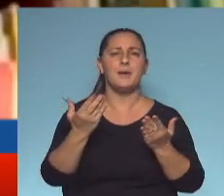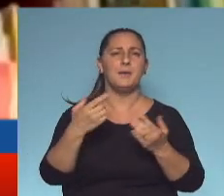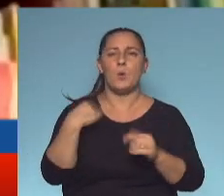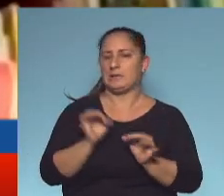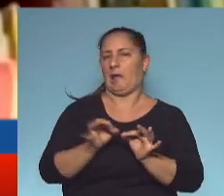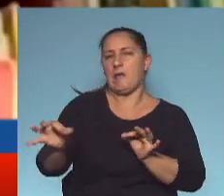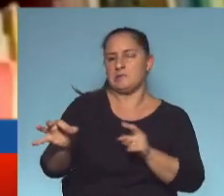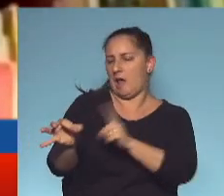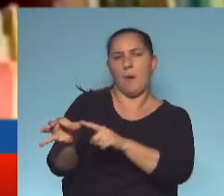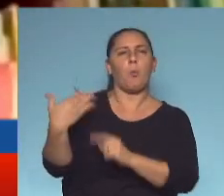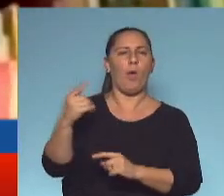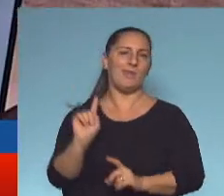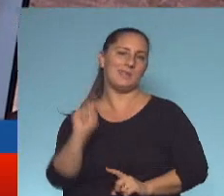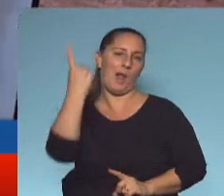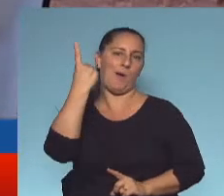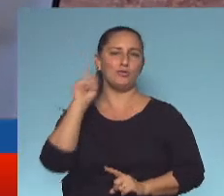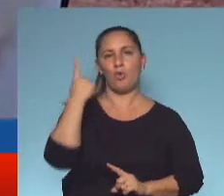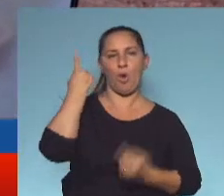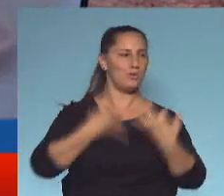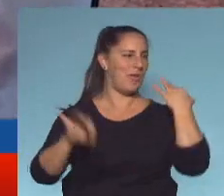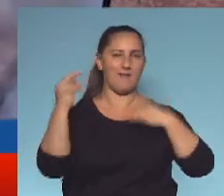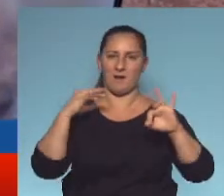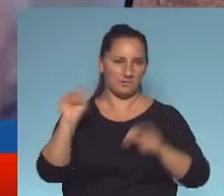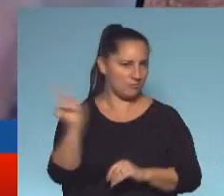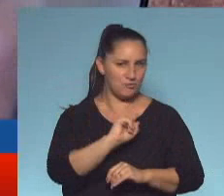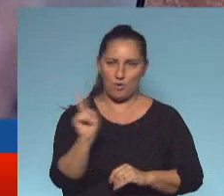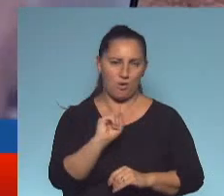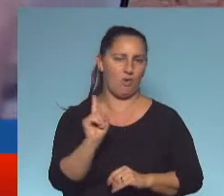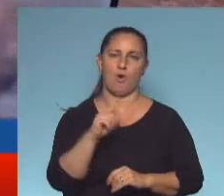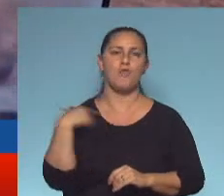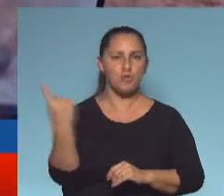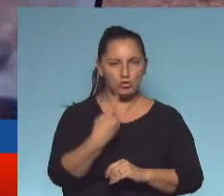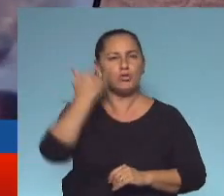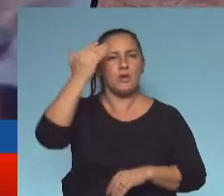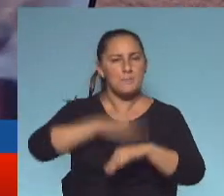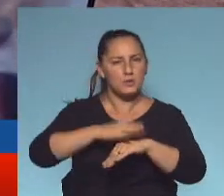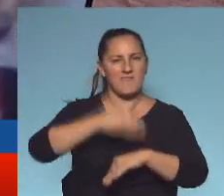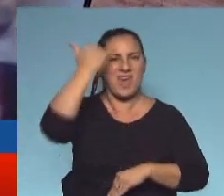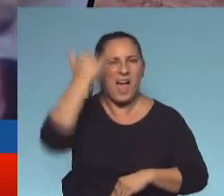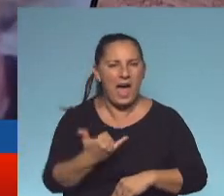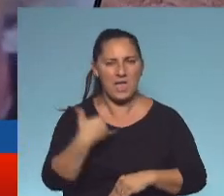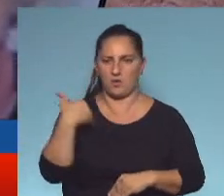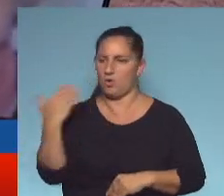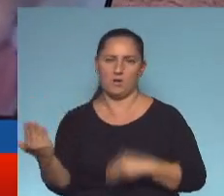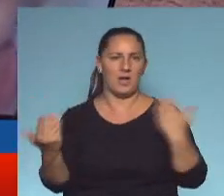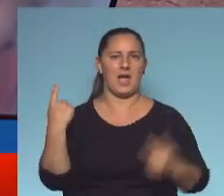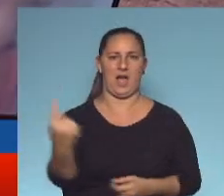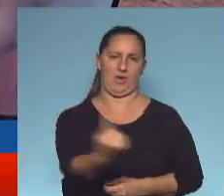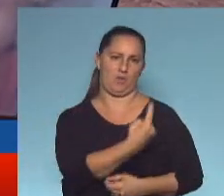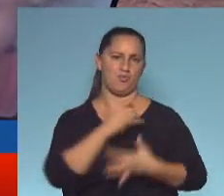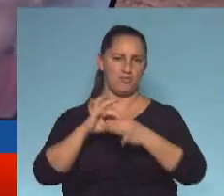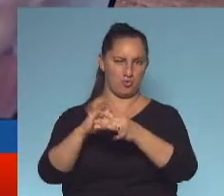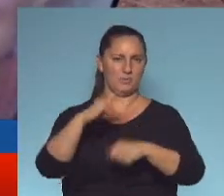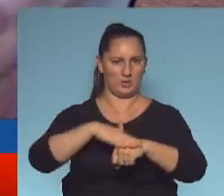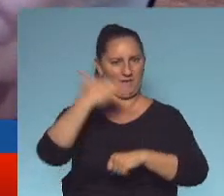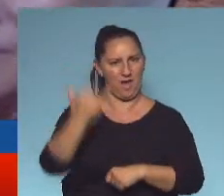isla que se salva solo y que por este motivo también todos tenemos alguna responsabilidad con nuestros hermanos. Al mismo tiempo,